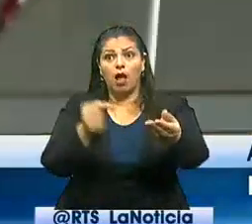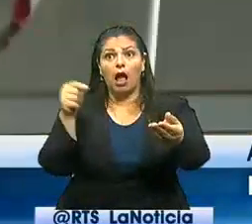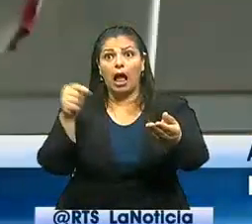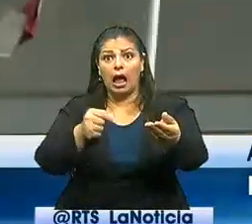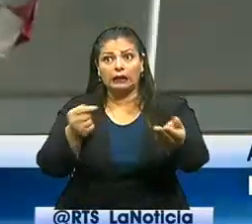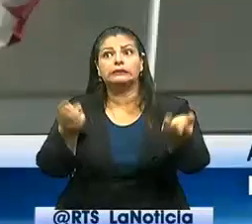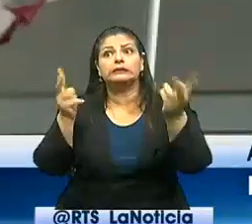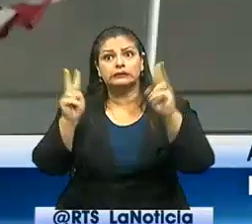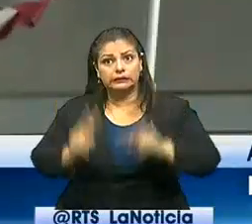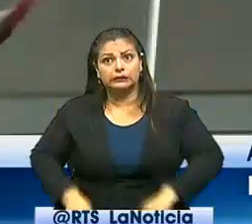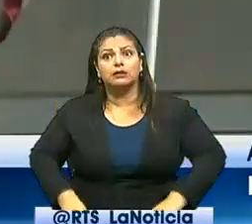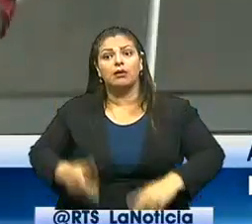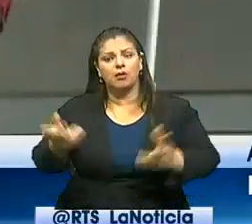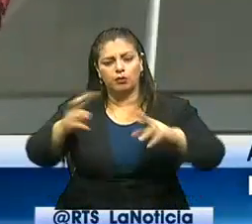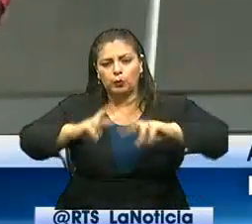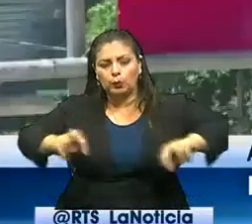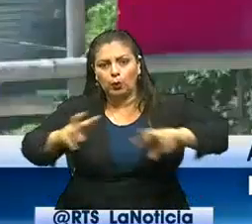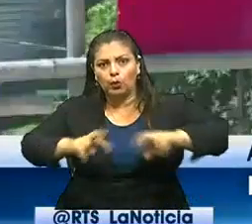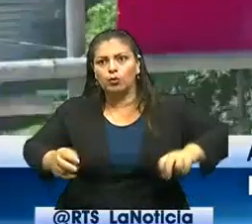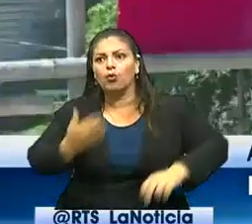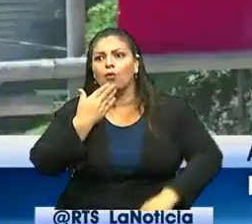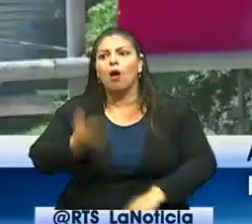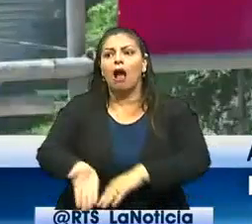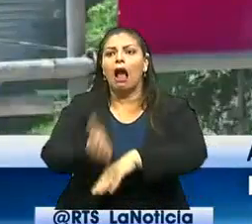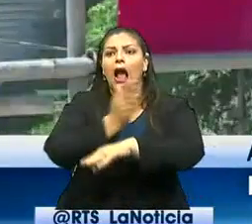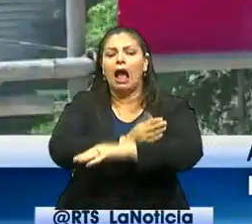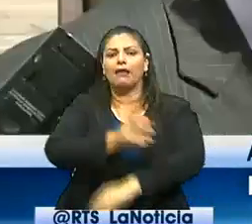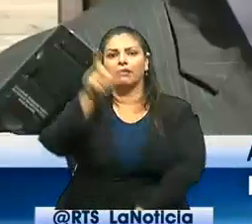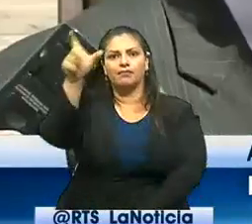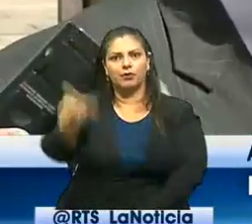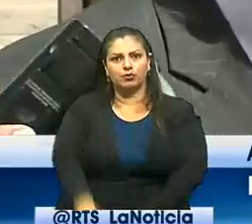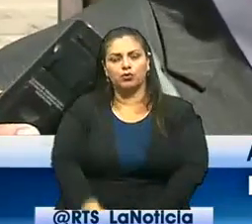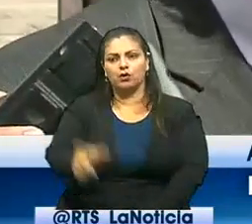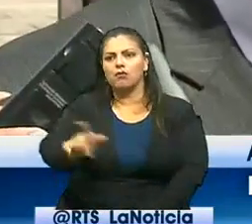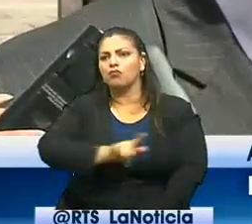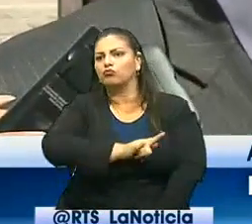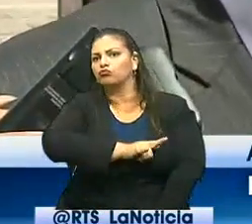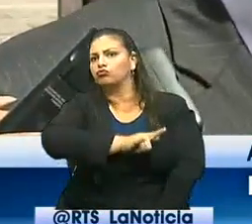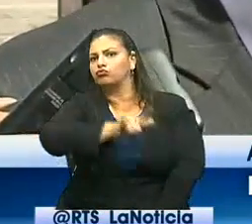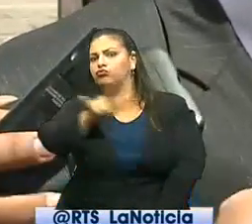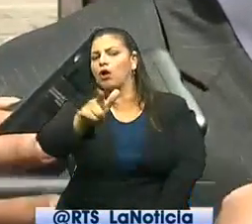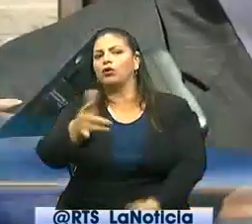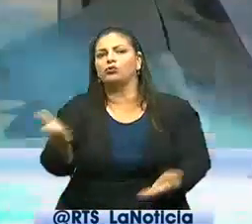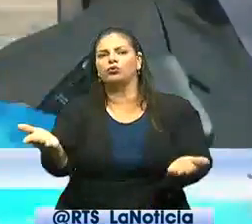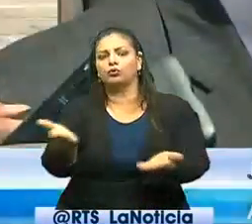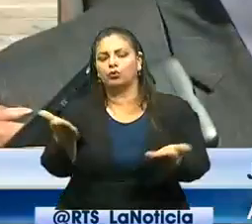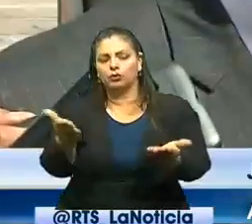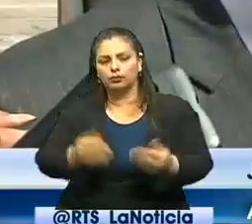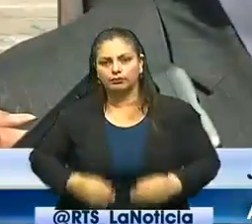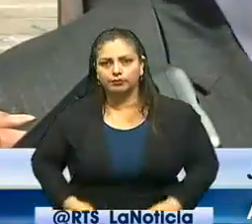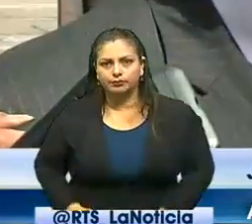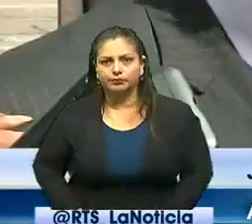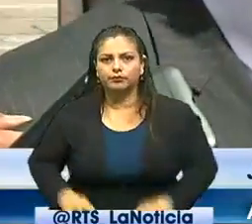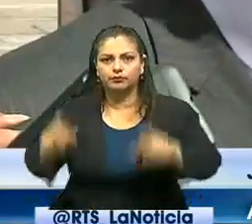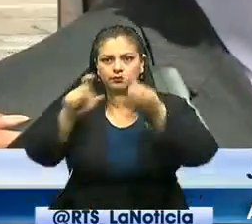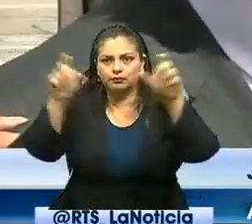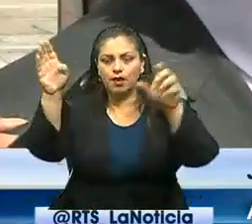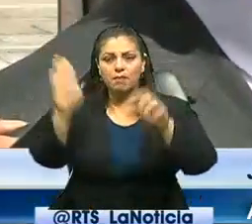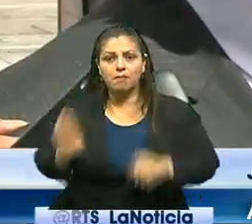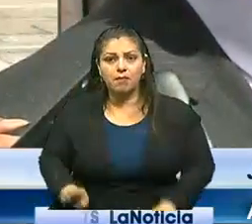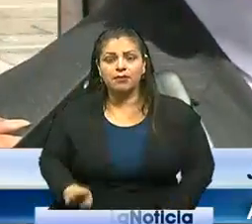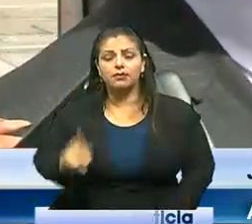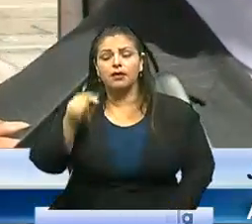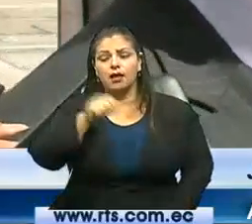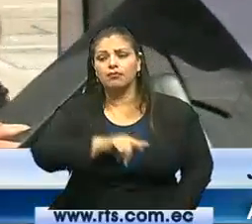manejo en San Francisco, de su salida del país y de su retorno. En cuyo regreso participó Raimundo y todo el mundo, menos